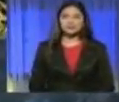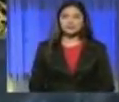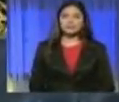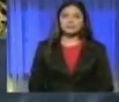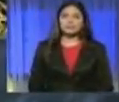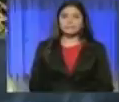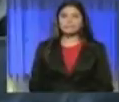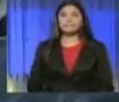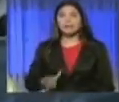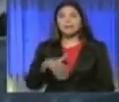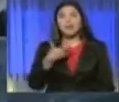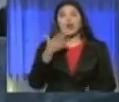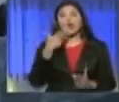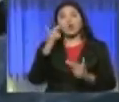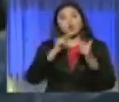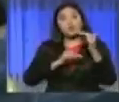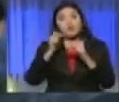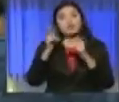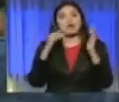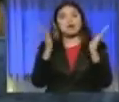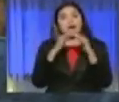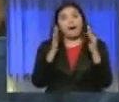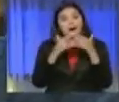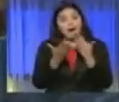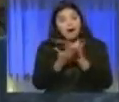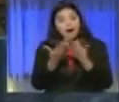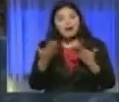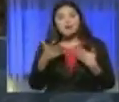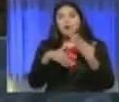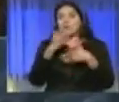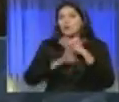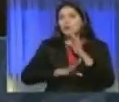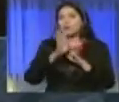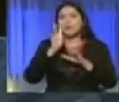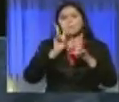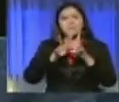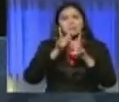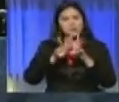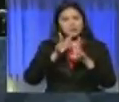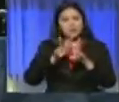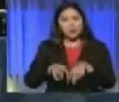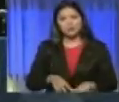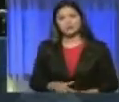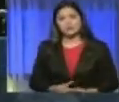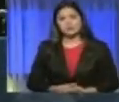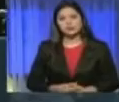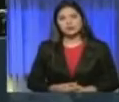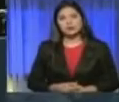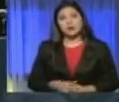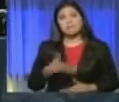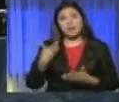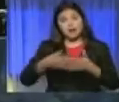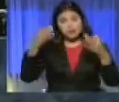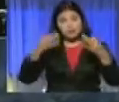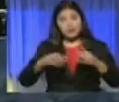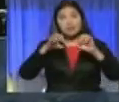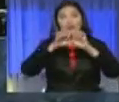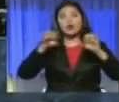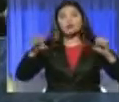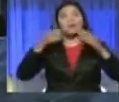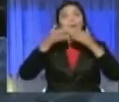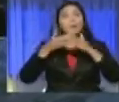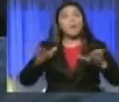va para construir vivienda, para mantener el ritmo de la gran misión Vivienda Venezuela, para garantizar la educación